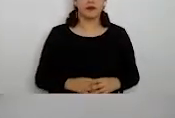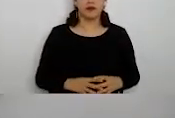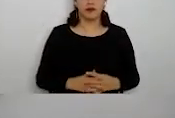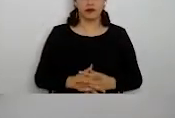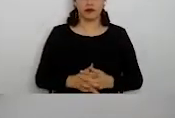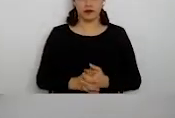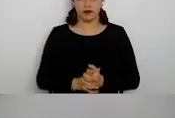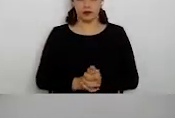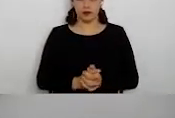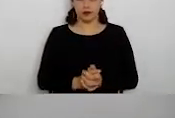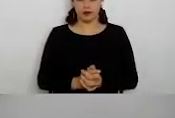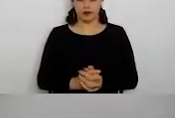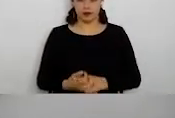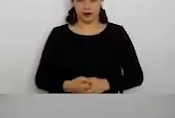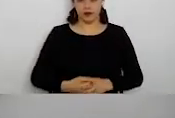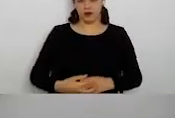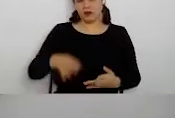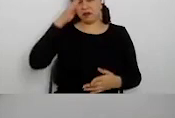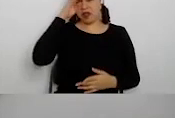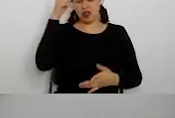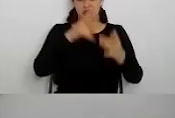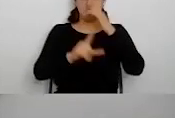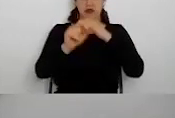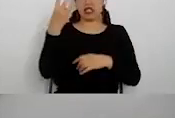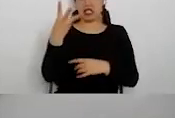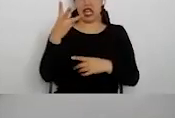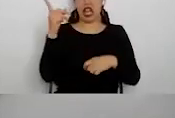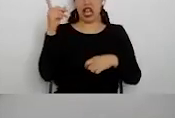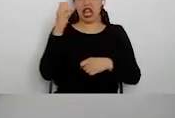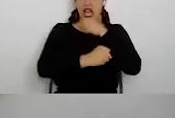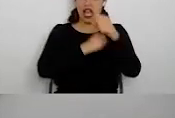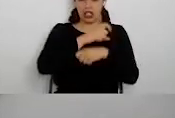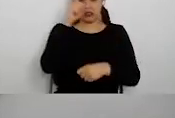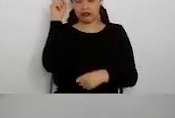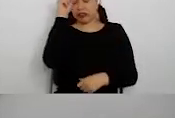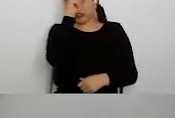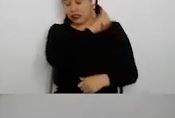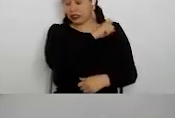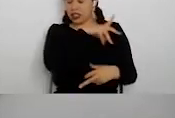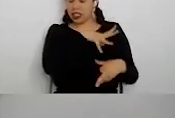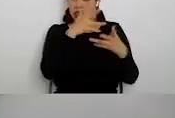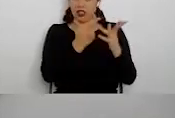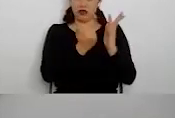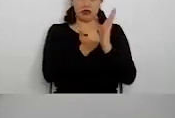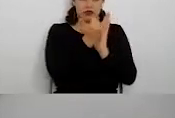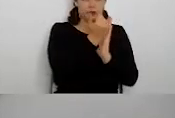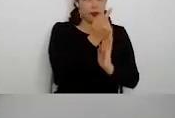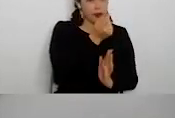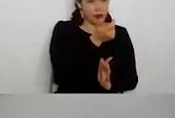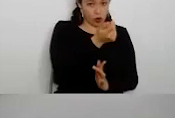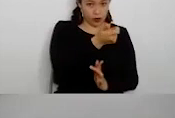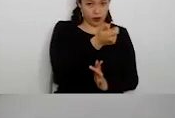¿Qué es lo que te hace pensar? Bueno, pues 2023 va a ser un año difícil, es un año de bajo crecimiento,